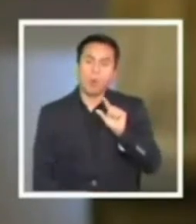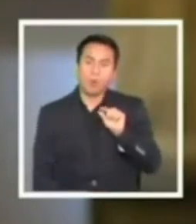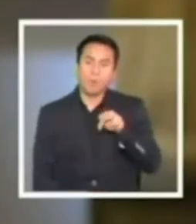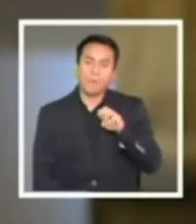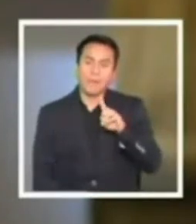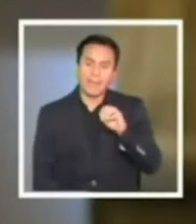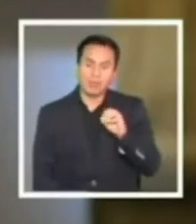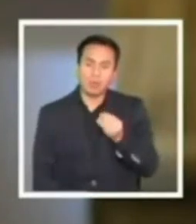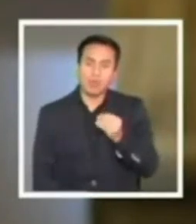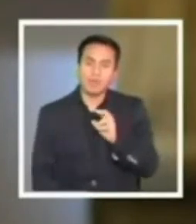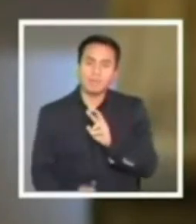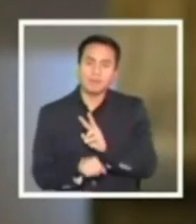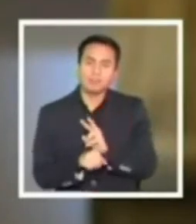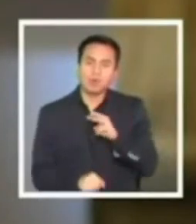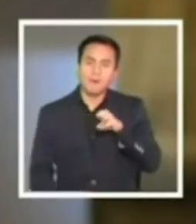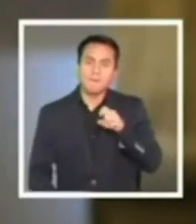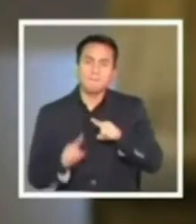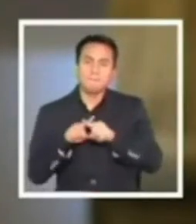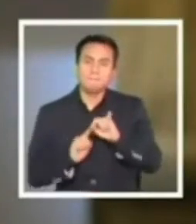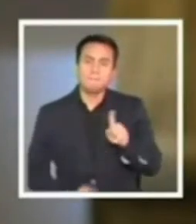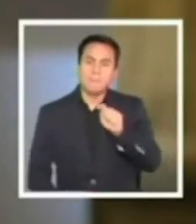maestro marxista.